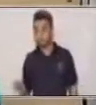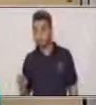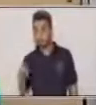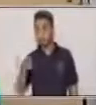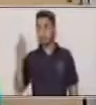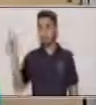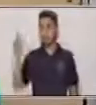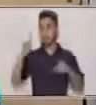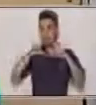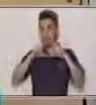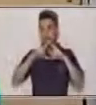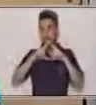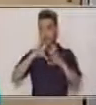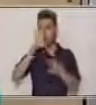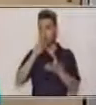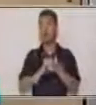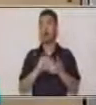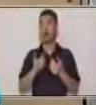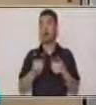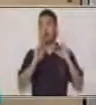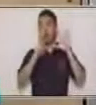de 81, ¿qué?